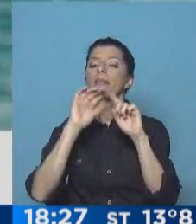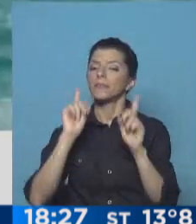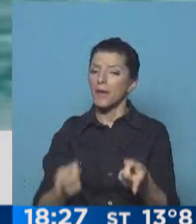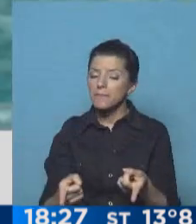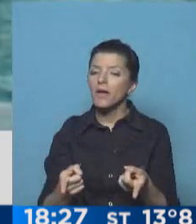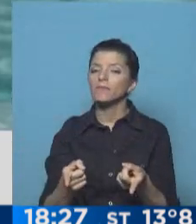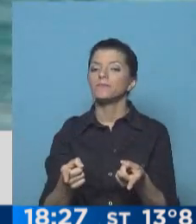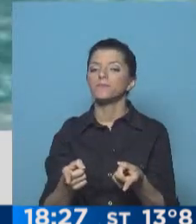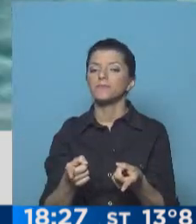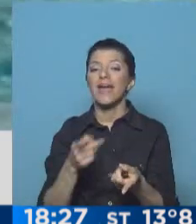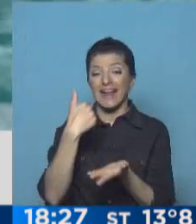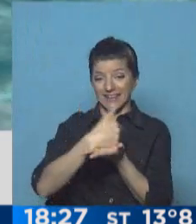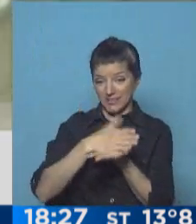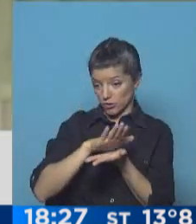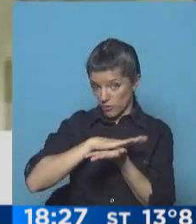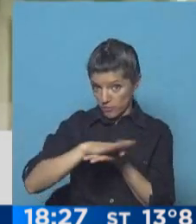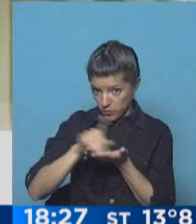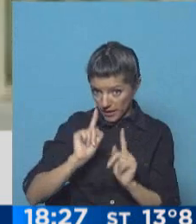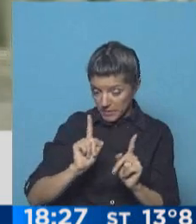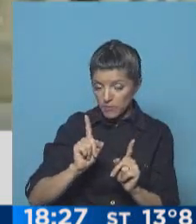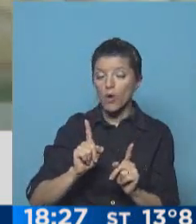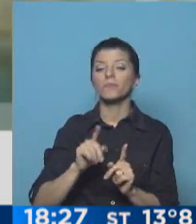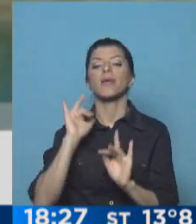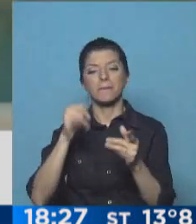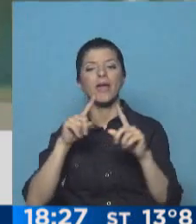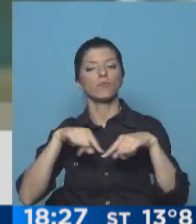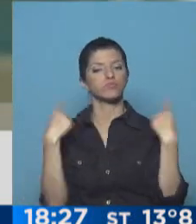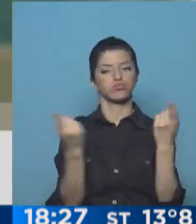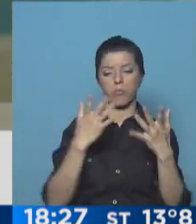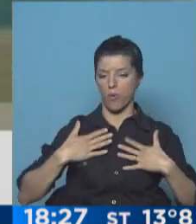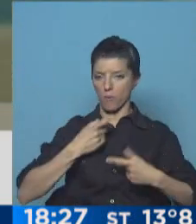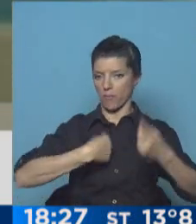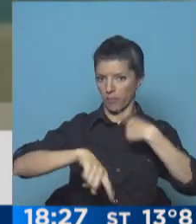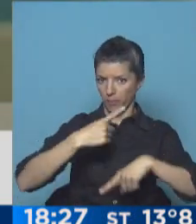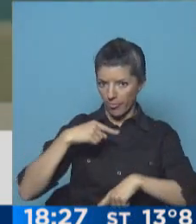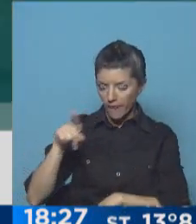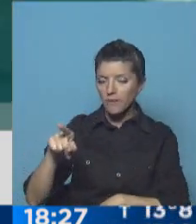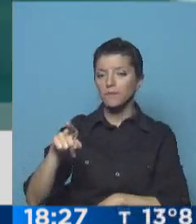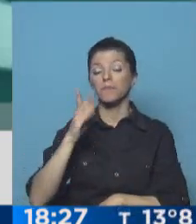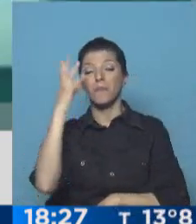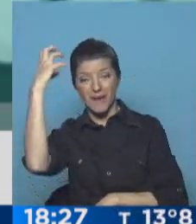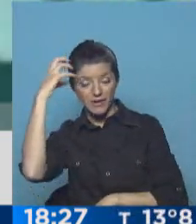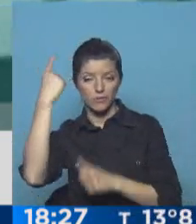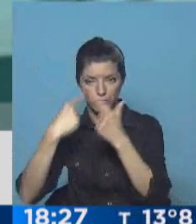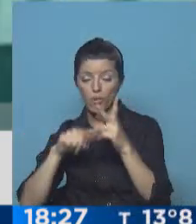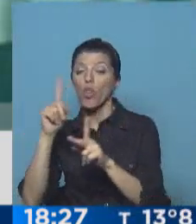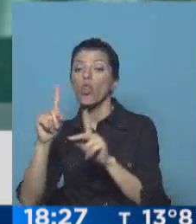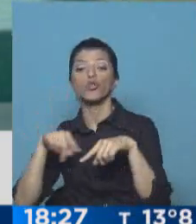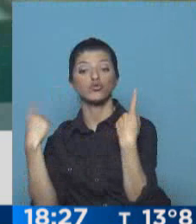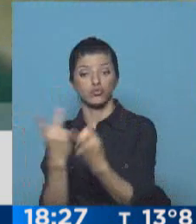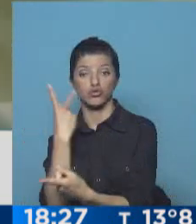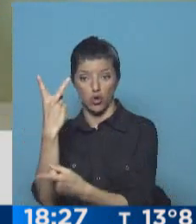sector inferior tenemos los vestuarios, el sector dos consultorios